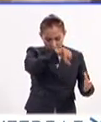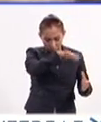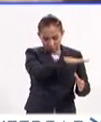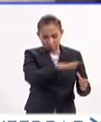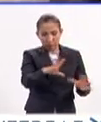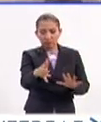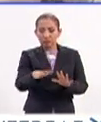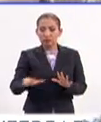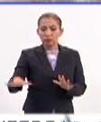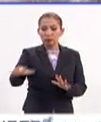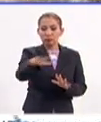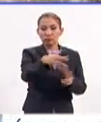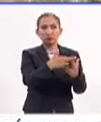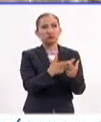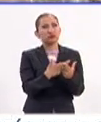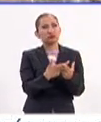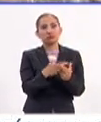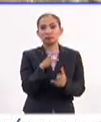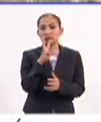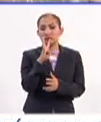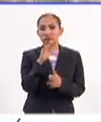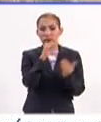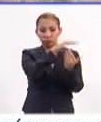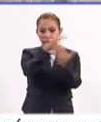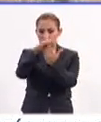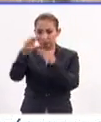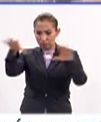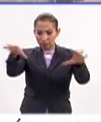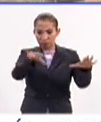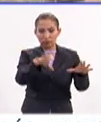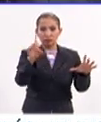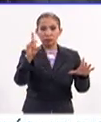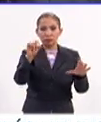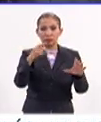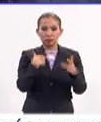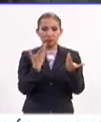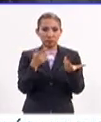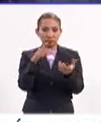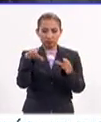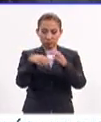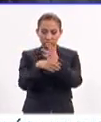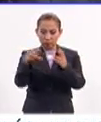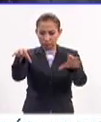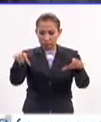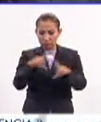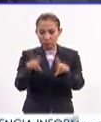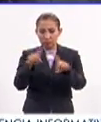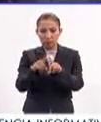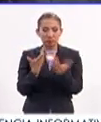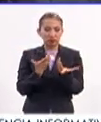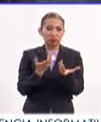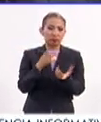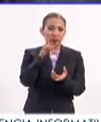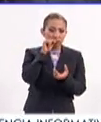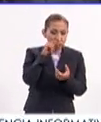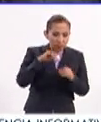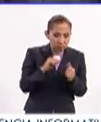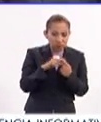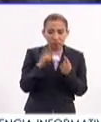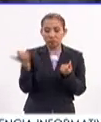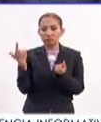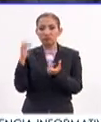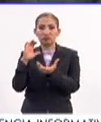Son aproximadamente, lleno 4 mesas que vienen siendo 30 piezas de diferentes, ya sean pajareros,